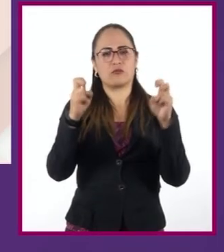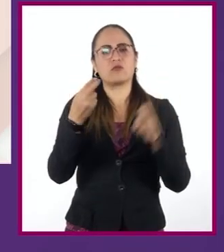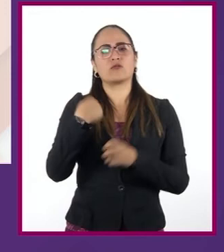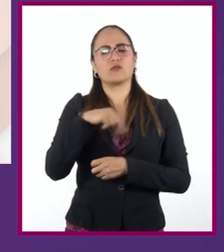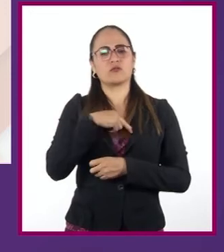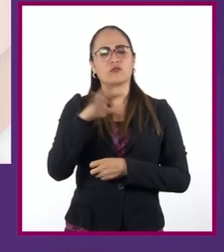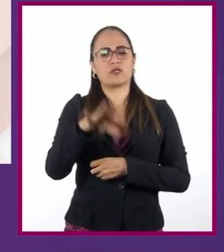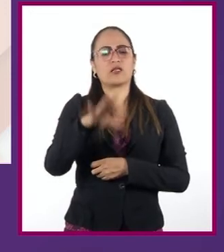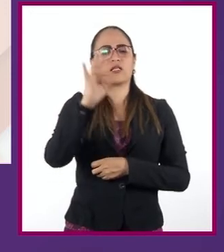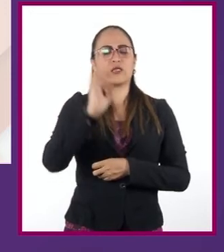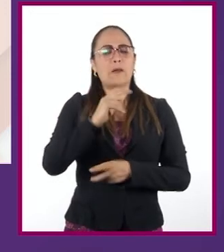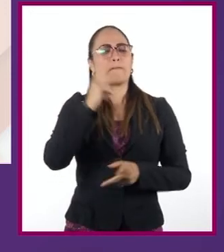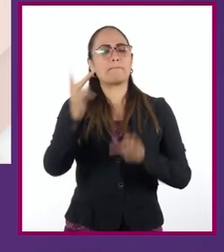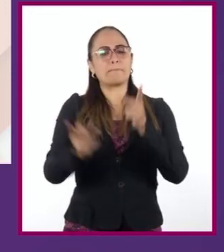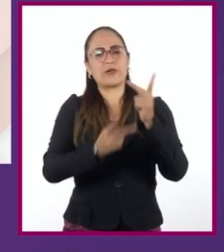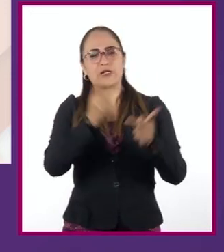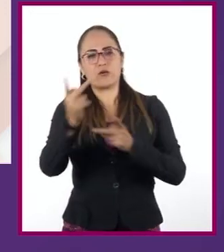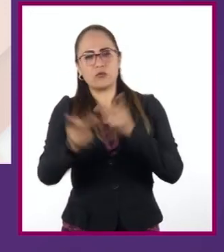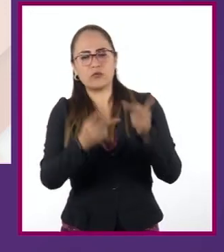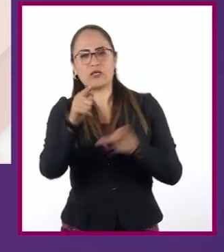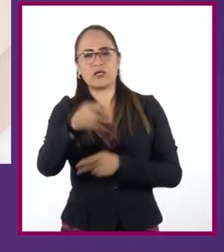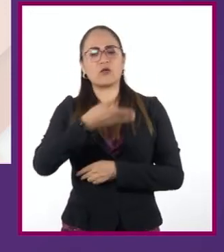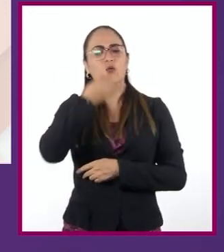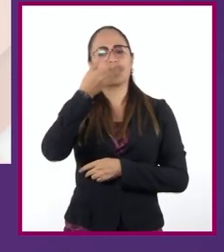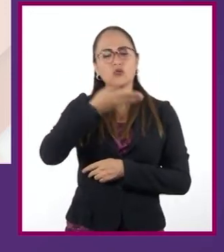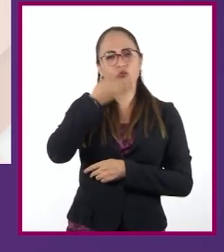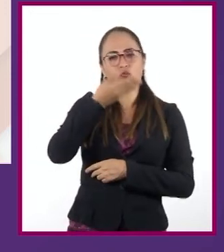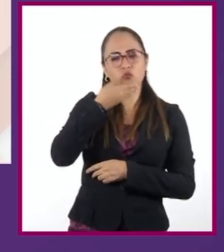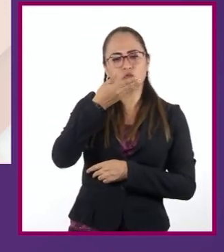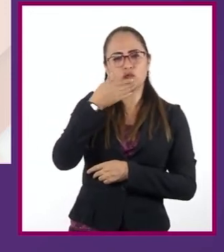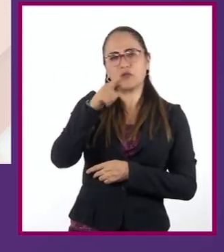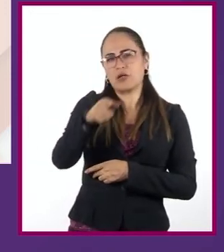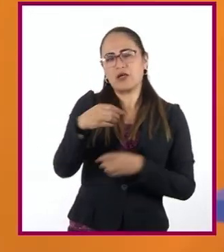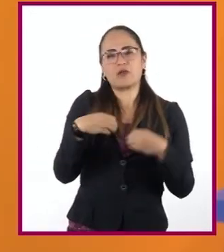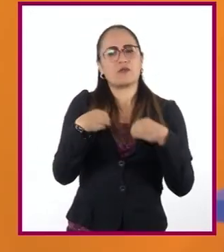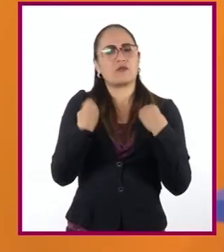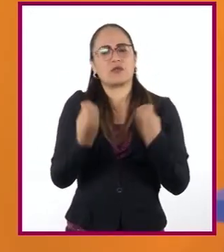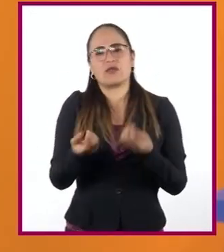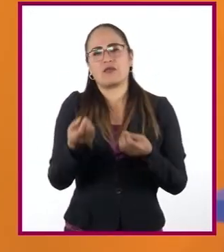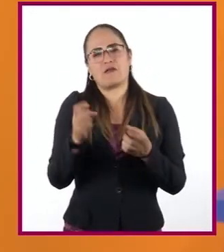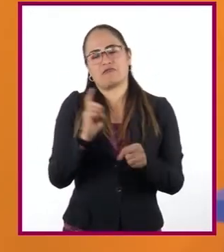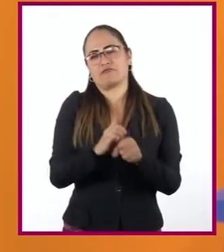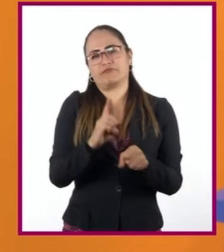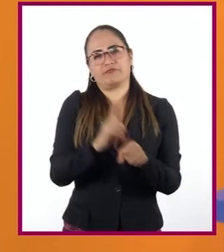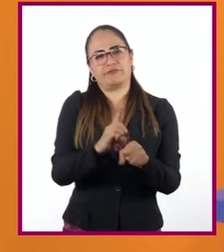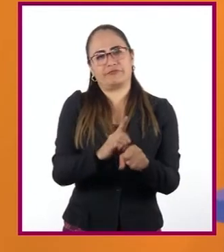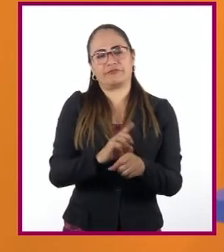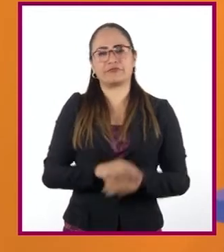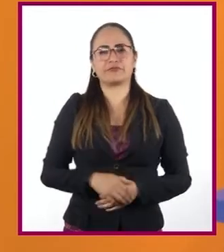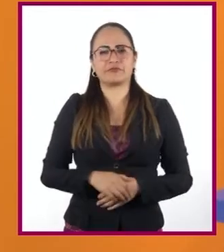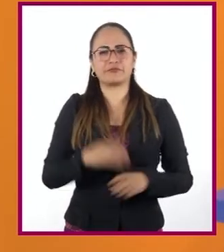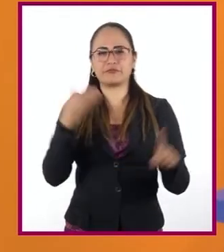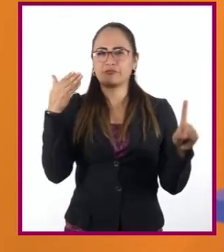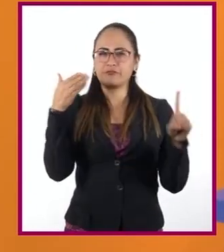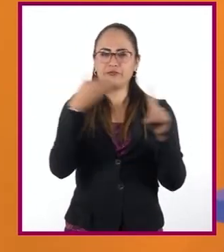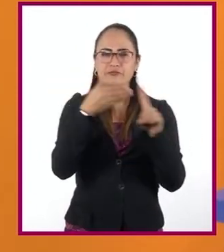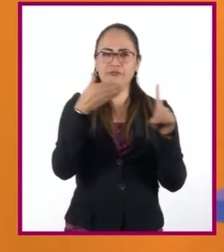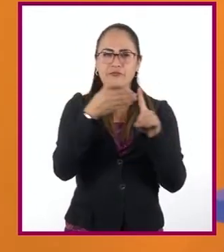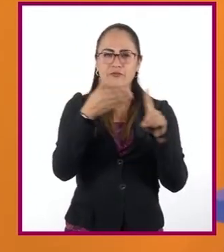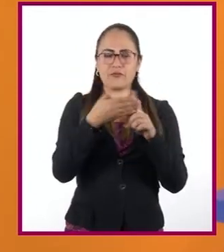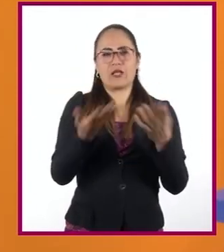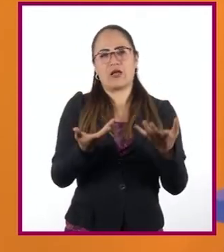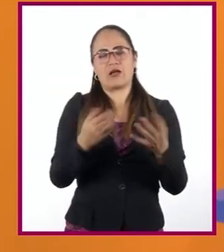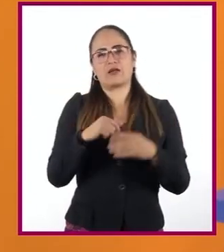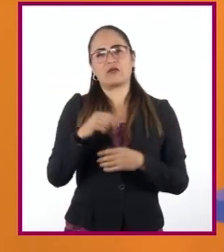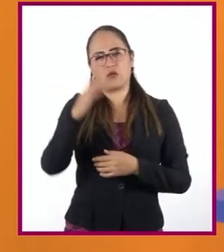elegimos sondeo sobre los hábitos de consumo en la vida cotidiana, ya que el objetivo es conocer la forma